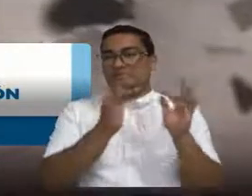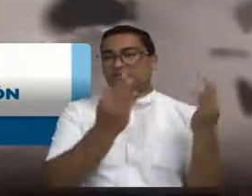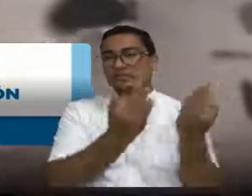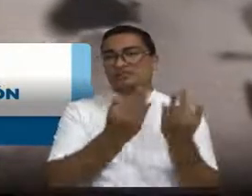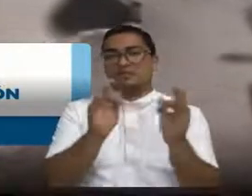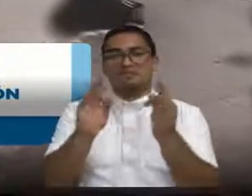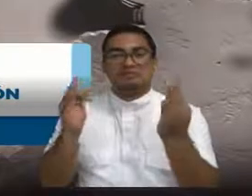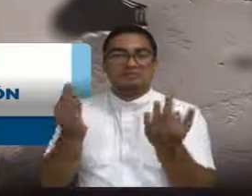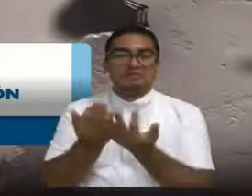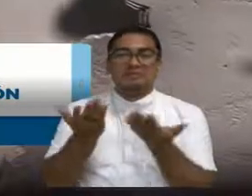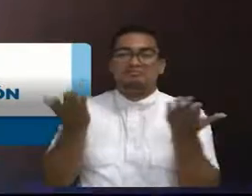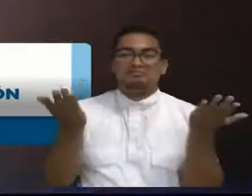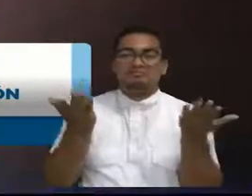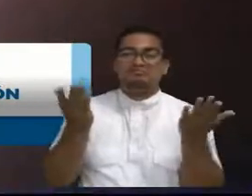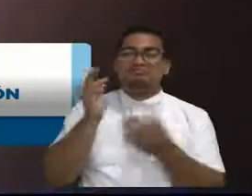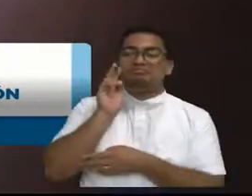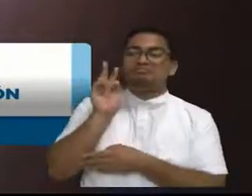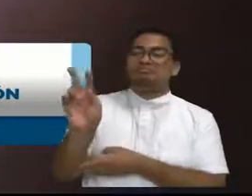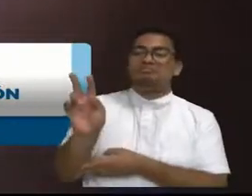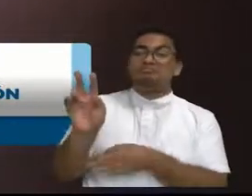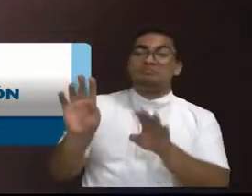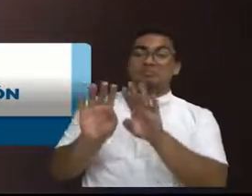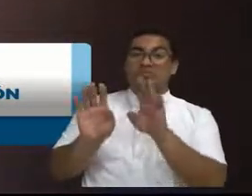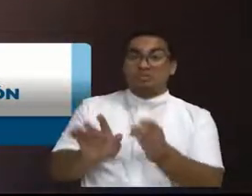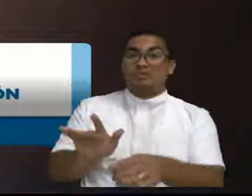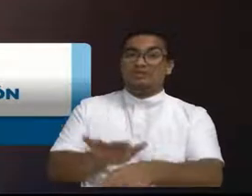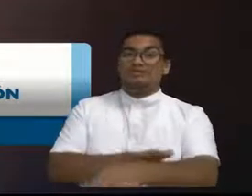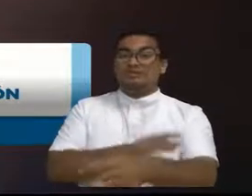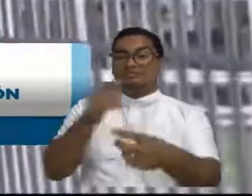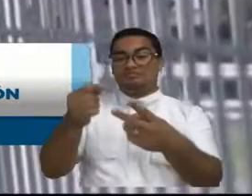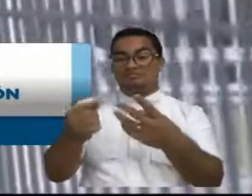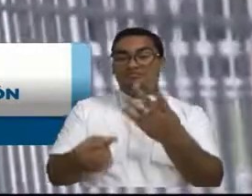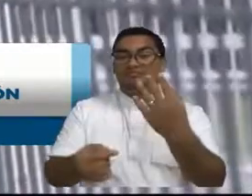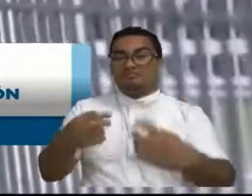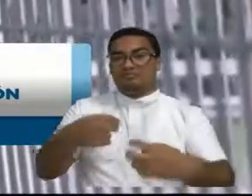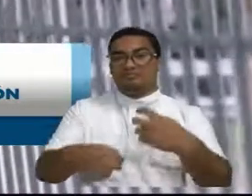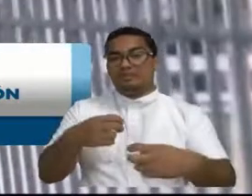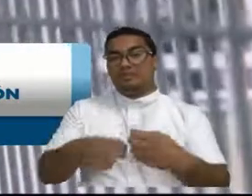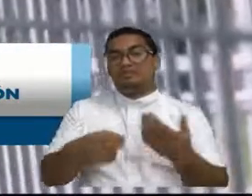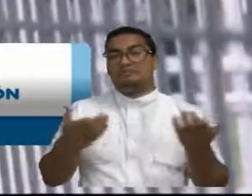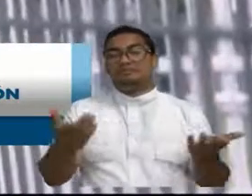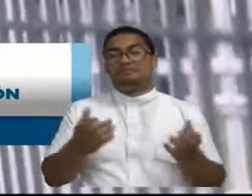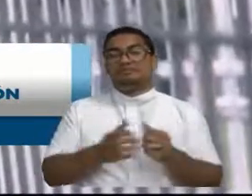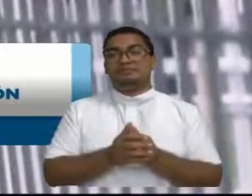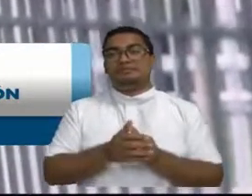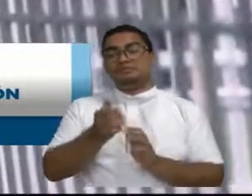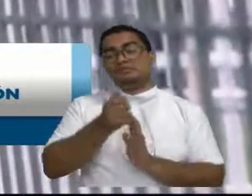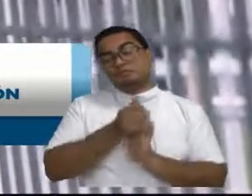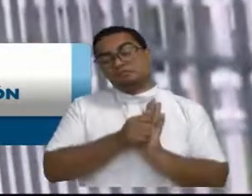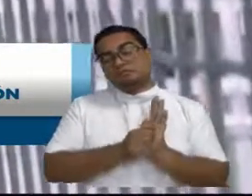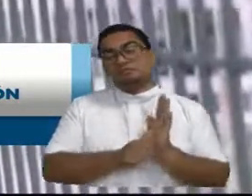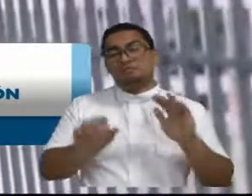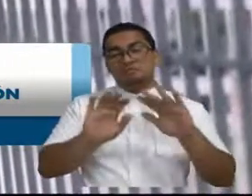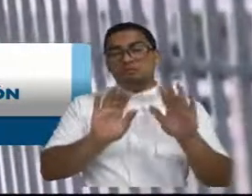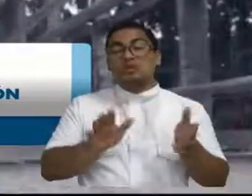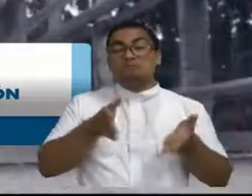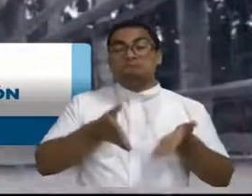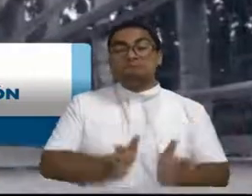que ven estos síntomas, estas señales de síndrome, o perdón, depresión postparto, en las mujeres que acaban de dar a